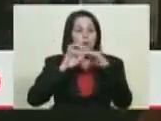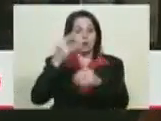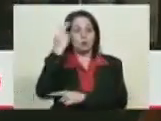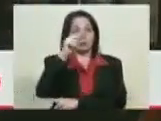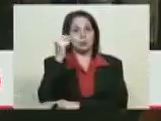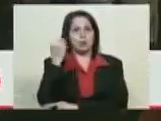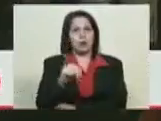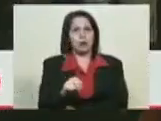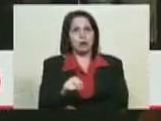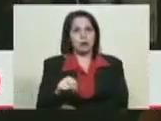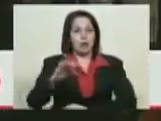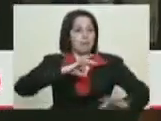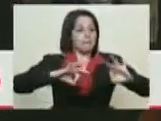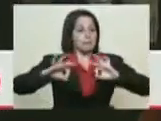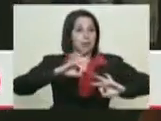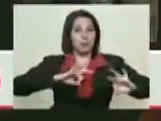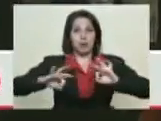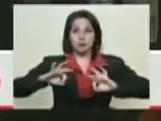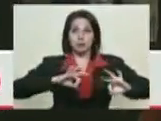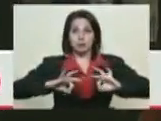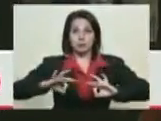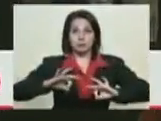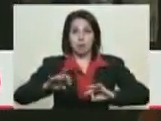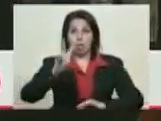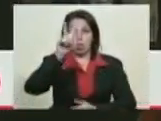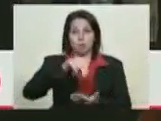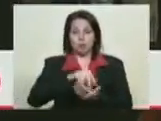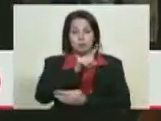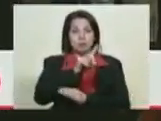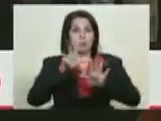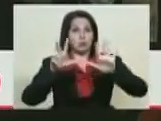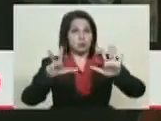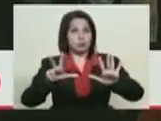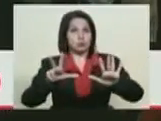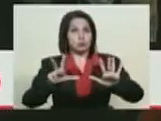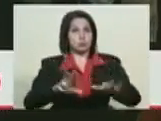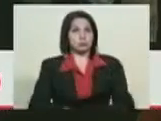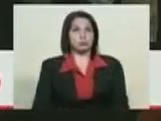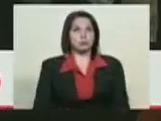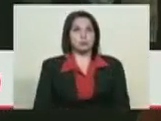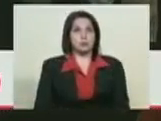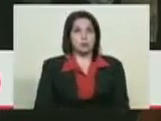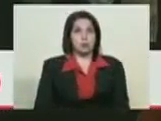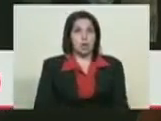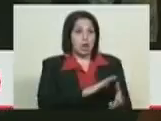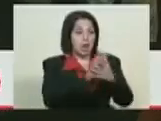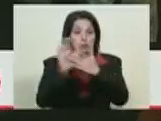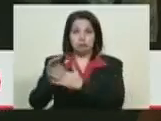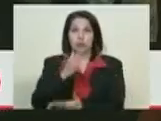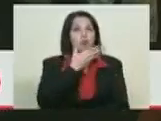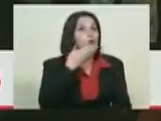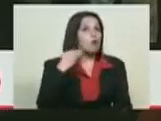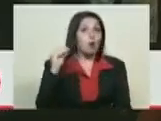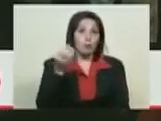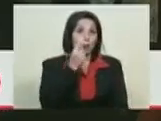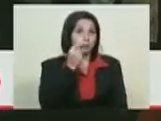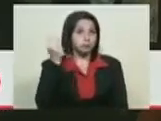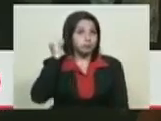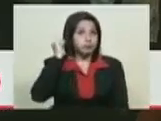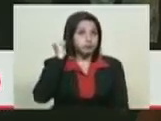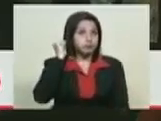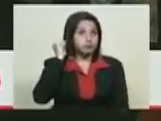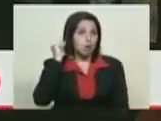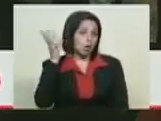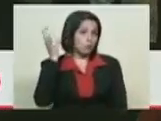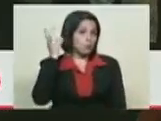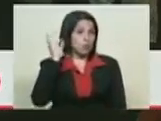Preparémonos para el 2018. Muchachos, muchachas, juventud,